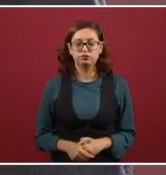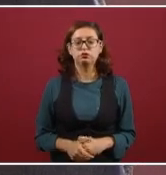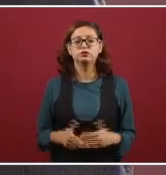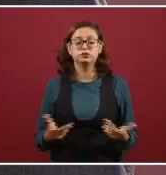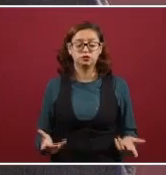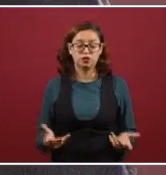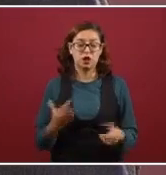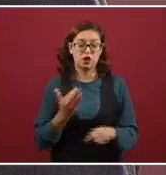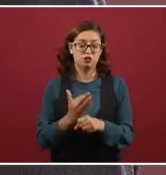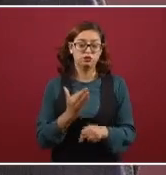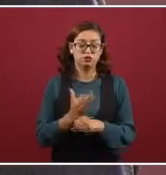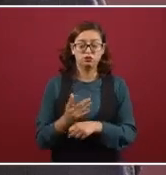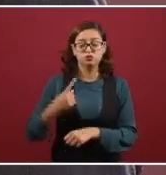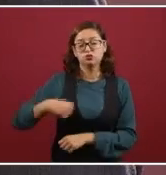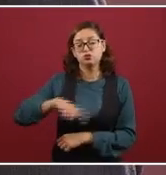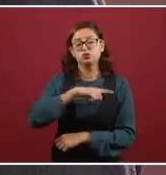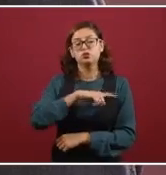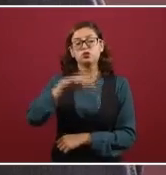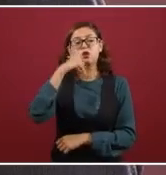trabajadores